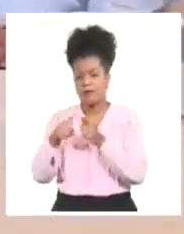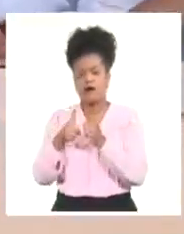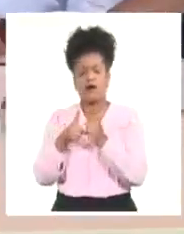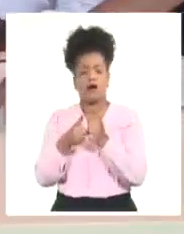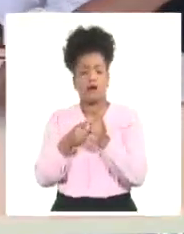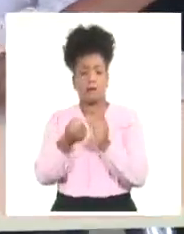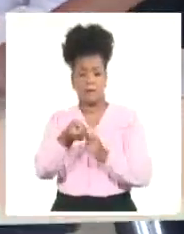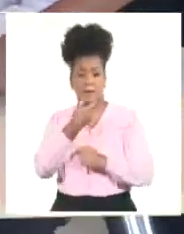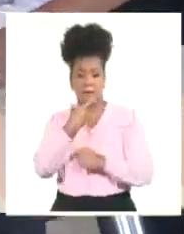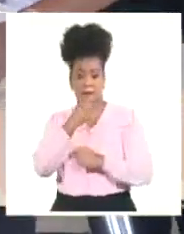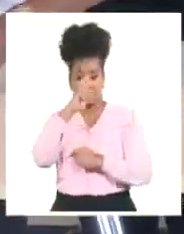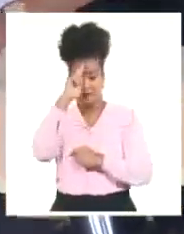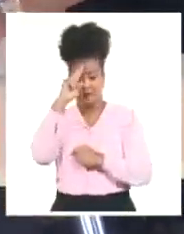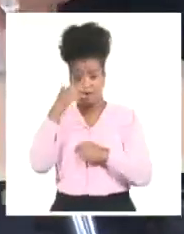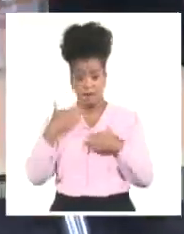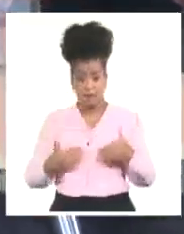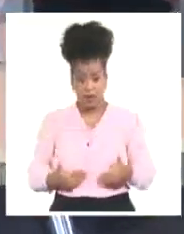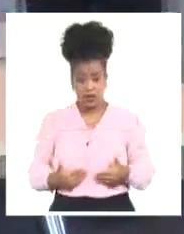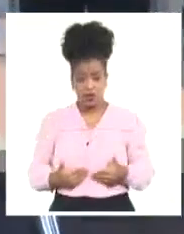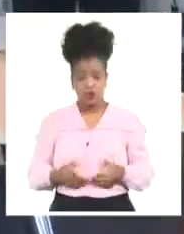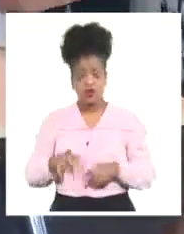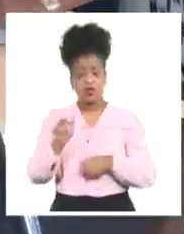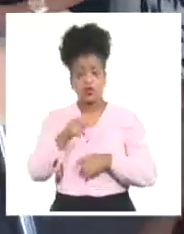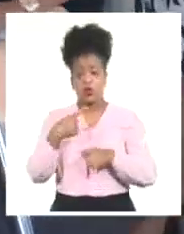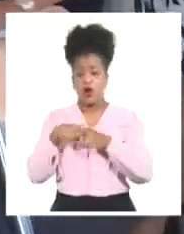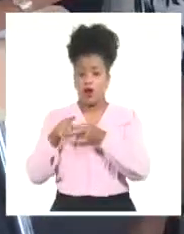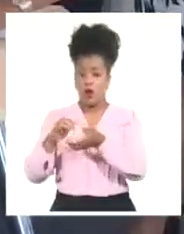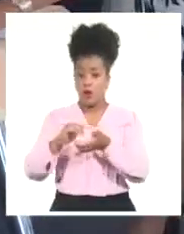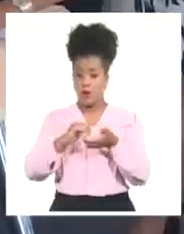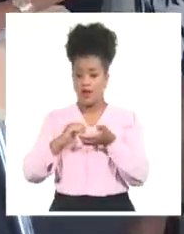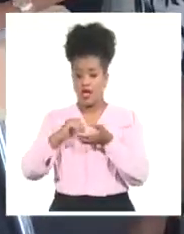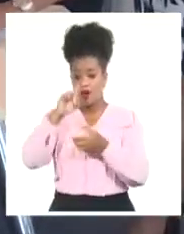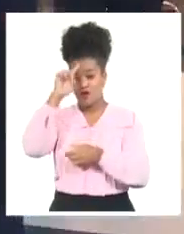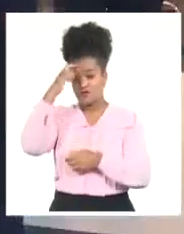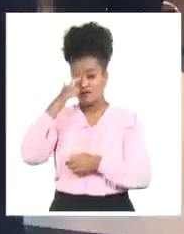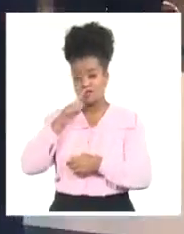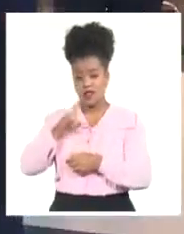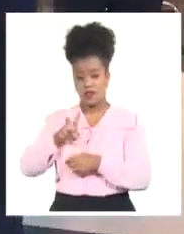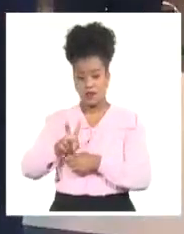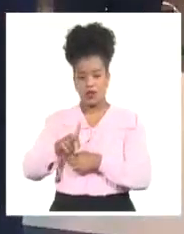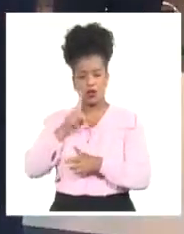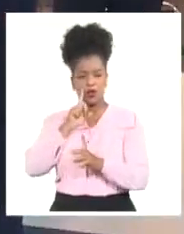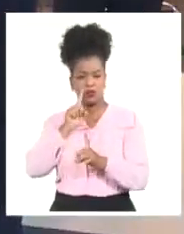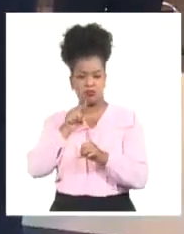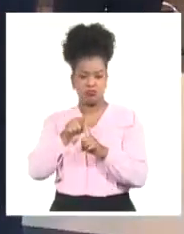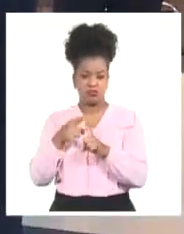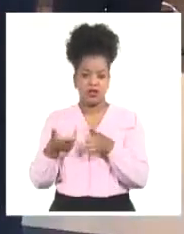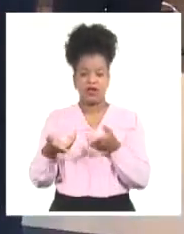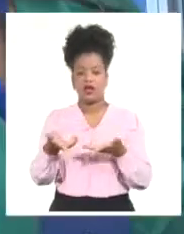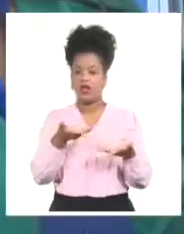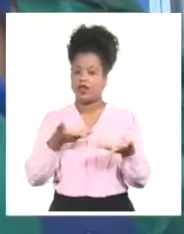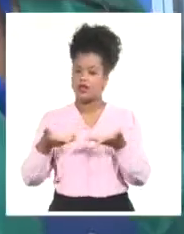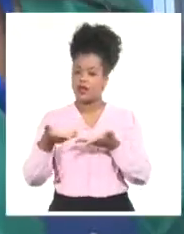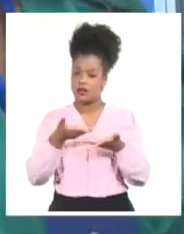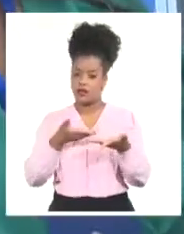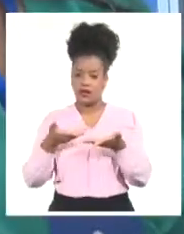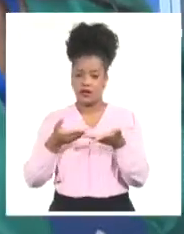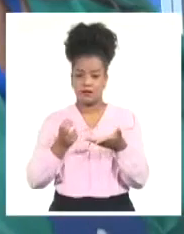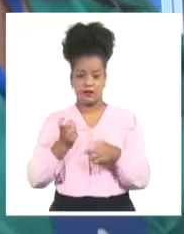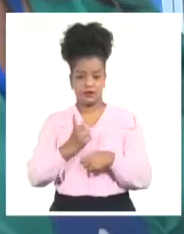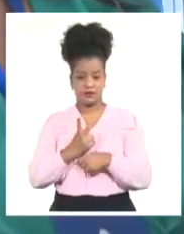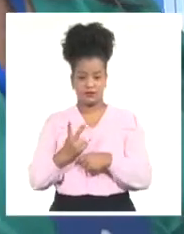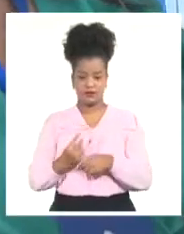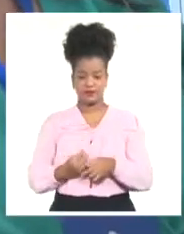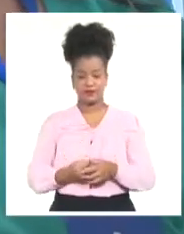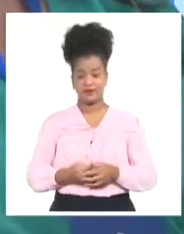Médicos, SECMED, y su entidad homóloga de El Salvador, tiene como propósito el intercambio bilateral entre ambas